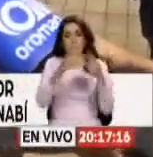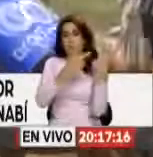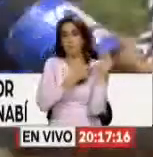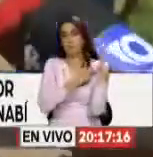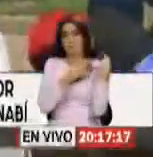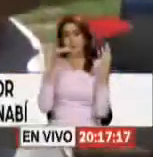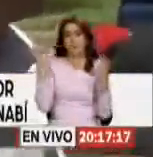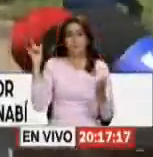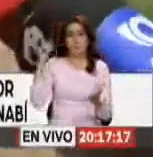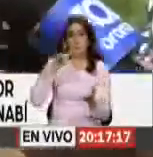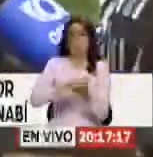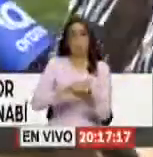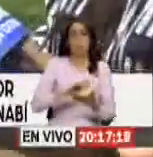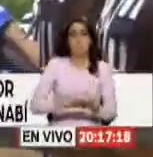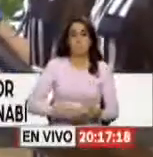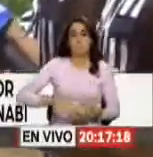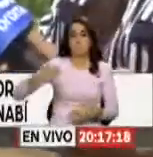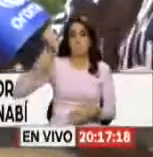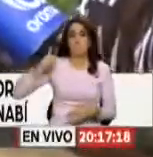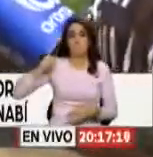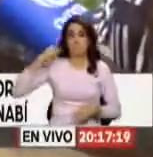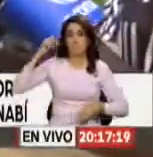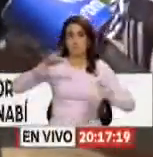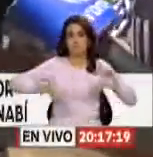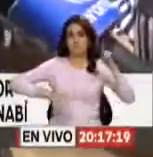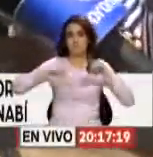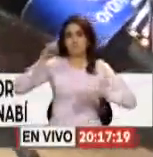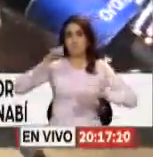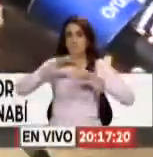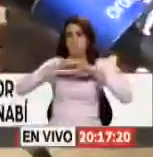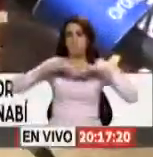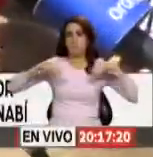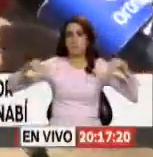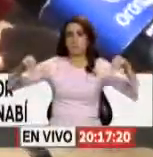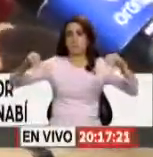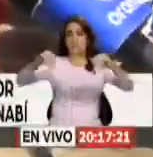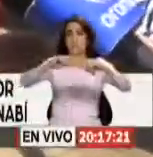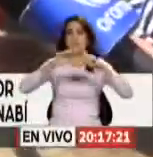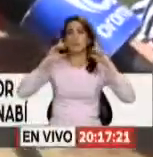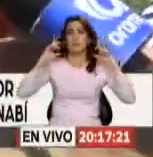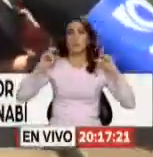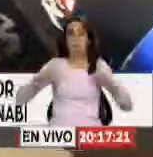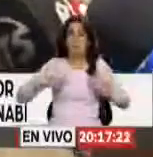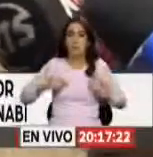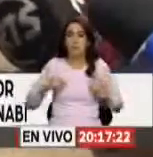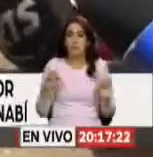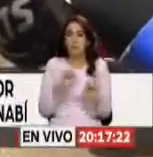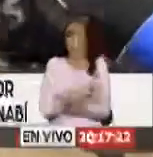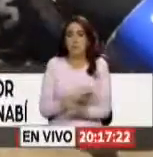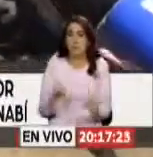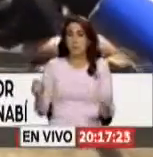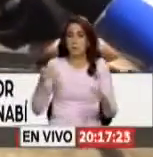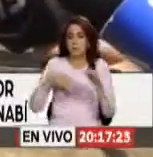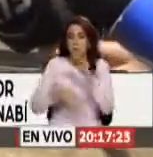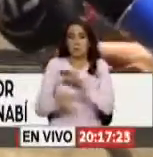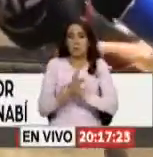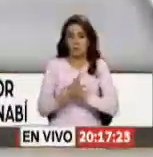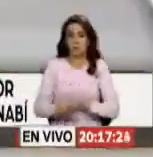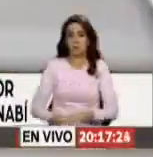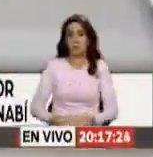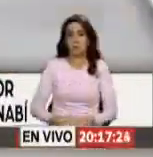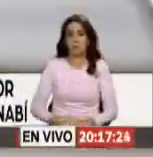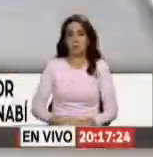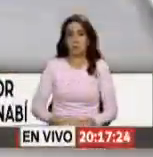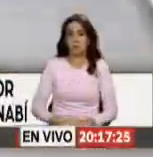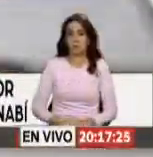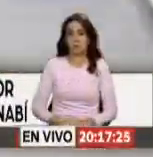que arreglara. Tengo ya algunos meses que no he venido a la finca por temas de salud, pero no se ha autorizado a nadie para que ingrese a la propiedad.